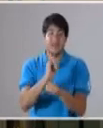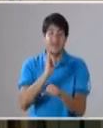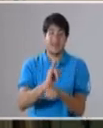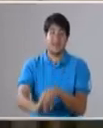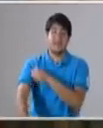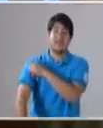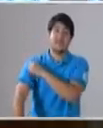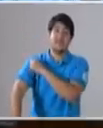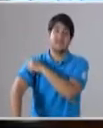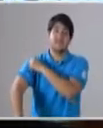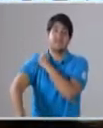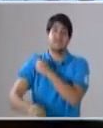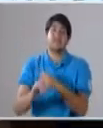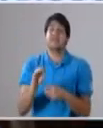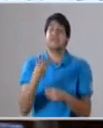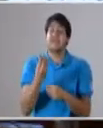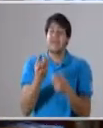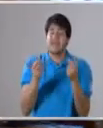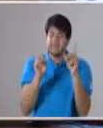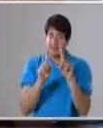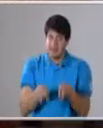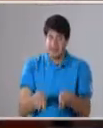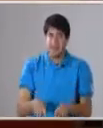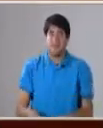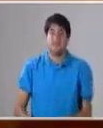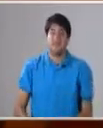está aconteciendo?